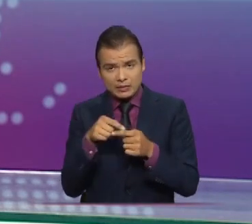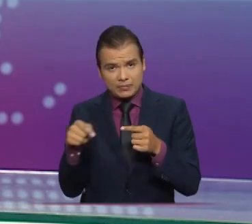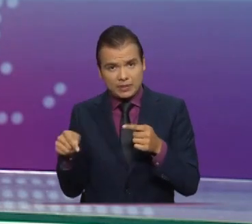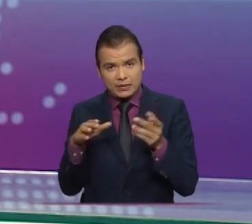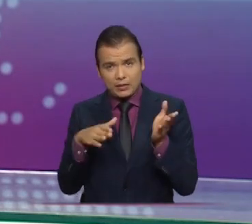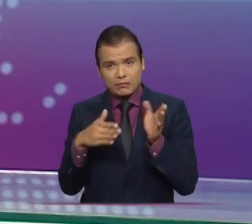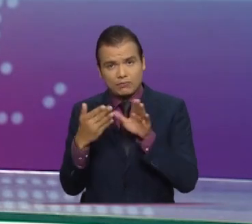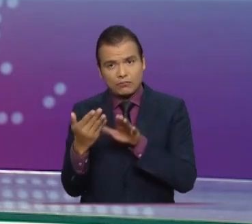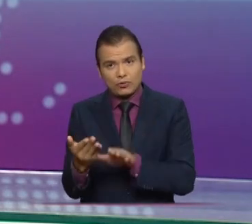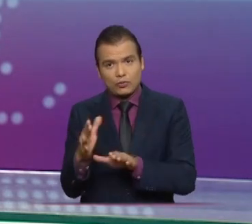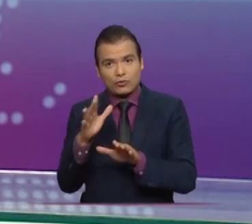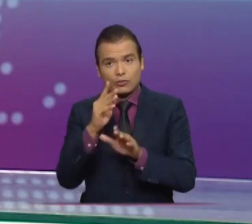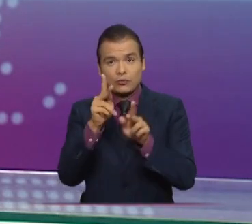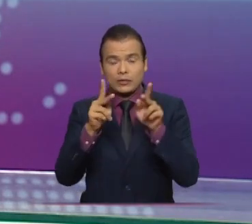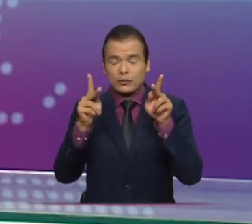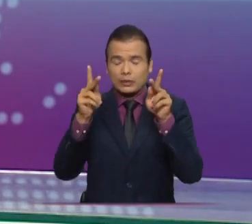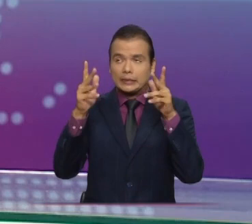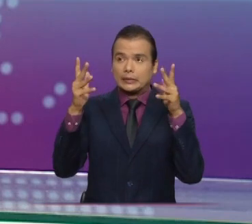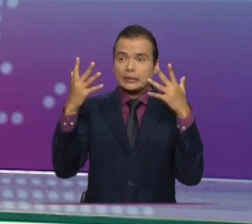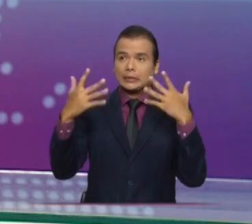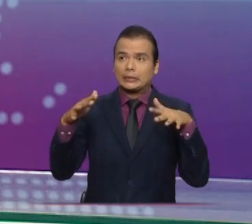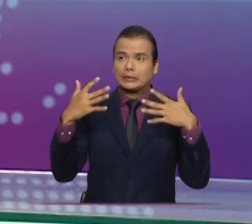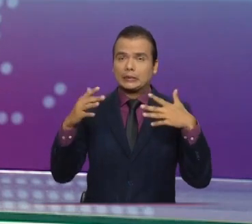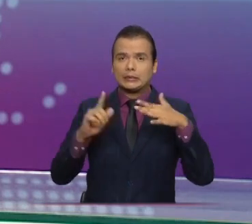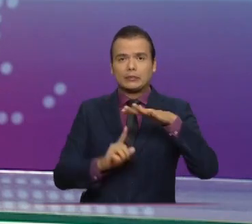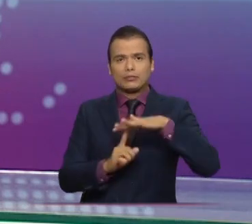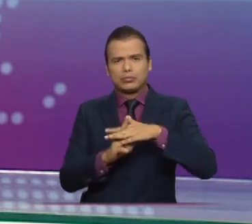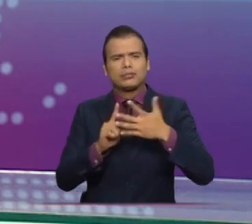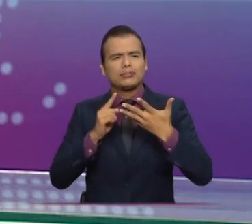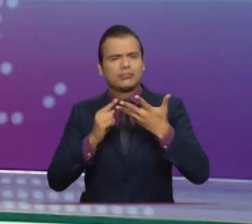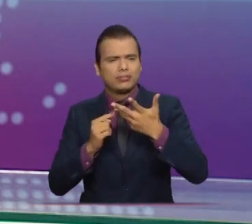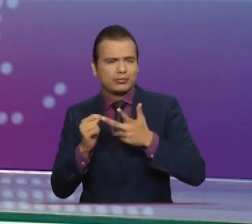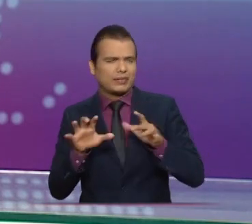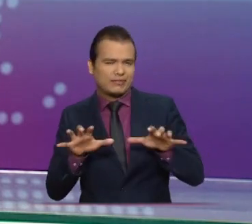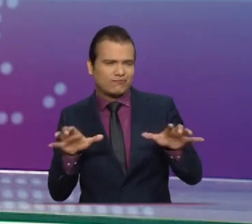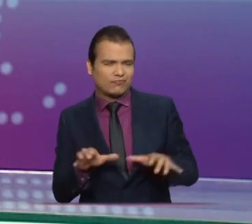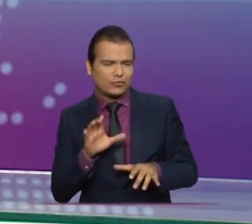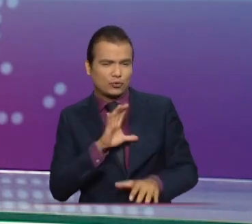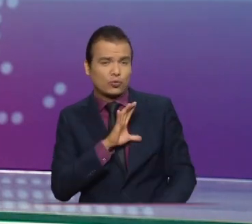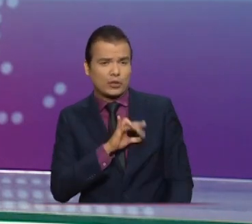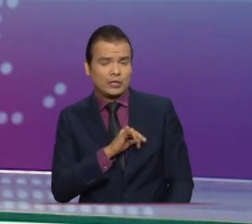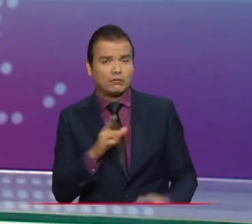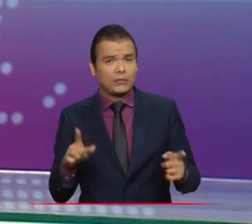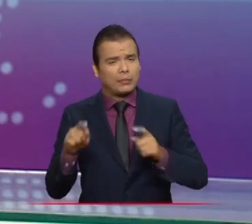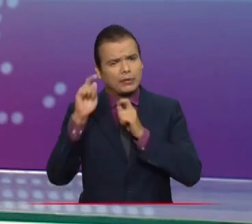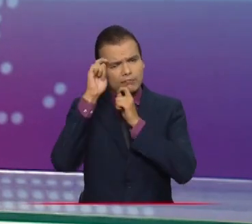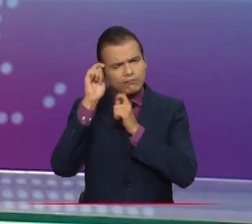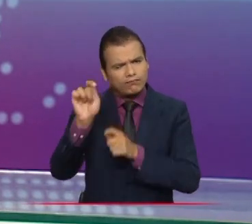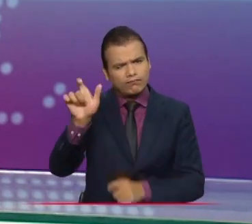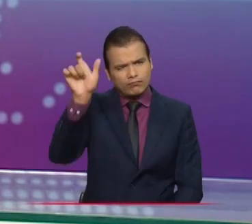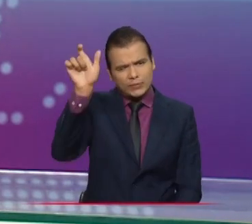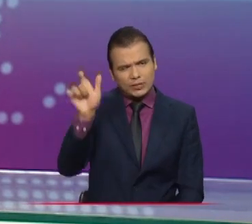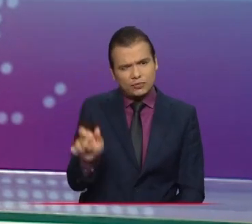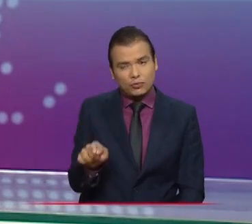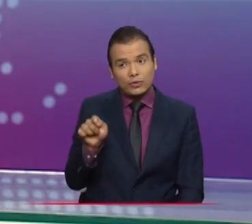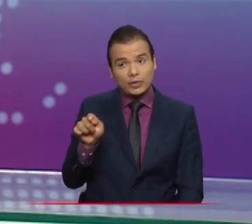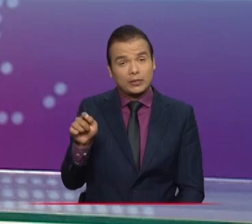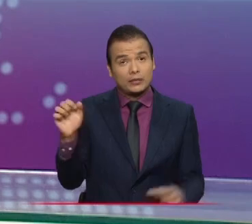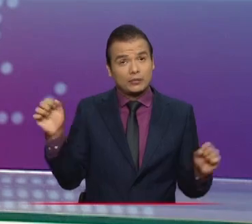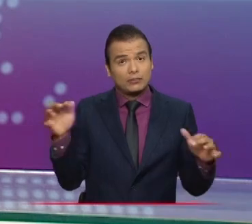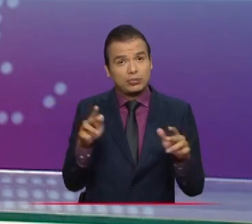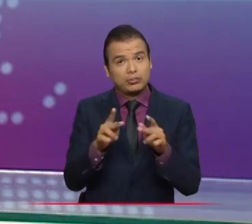reacciones en todos los sectores artísticos Cali la capital de la salsa también fue escenario de una emotiva